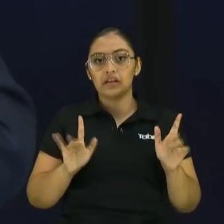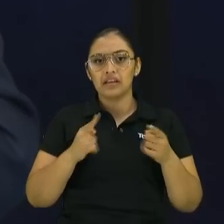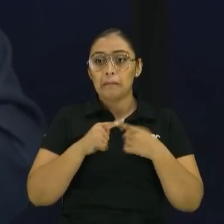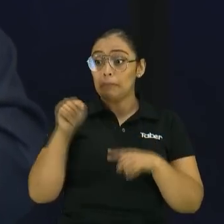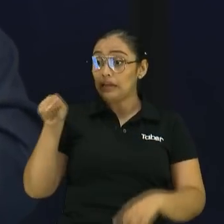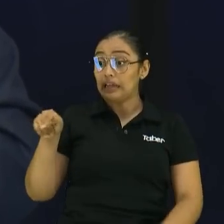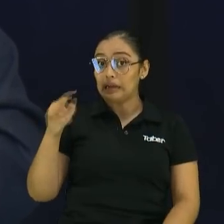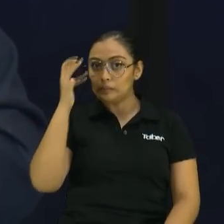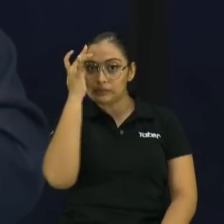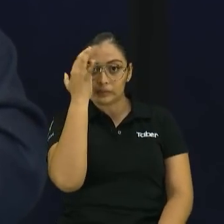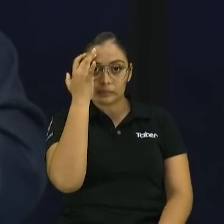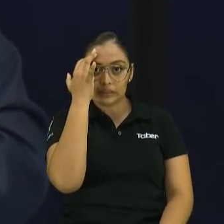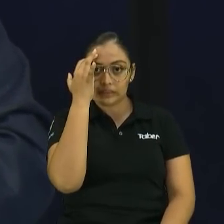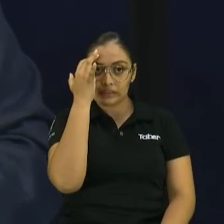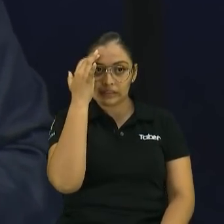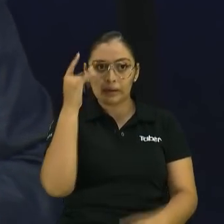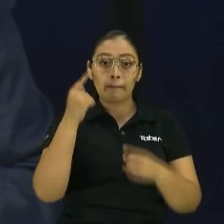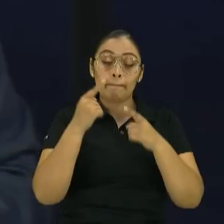que él